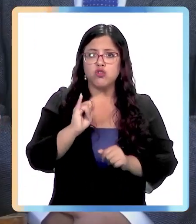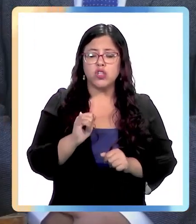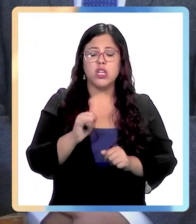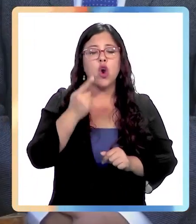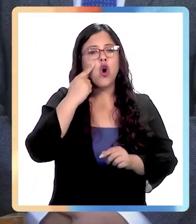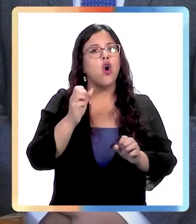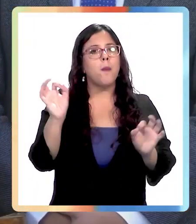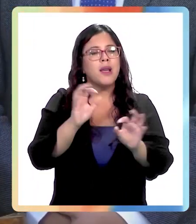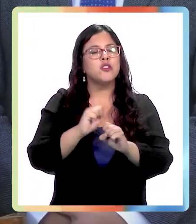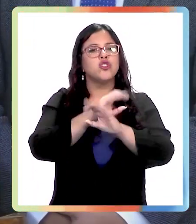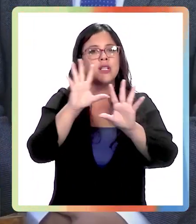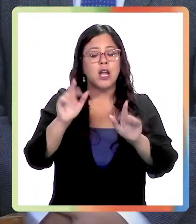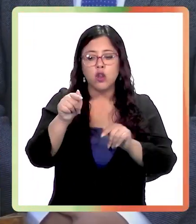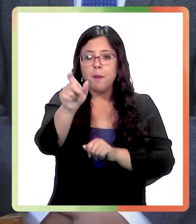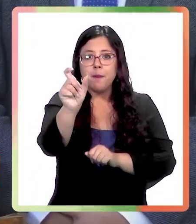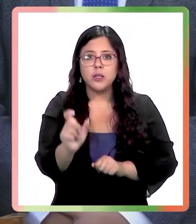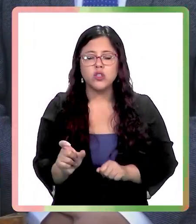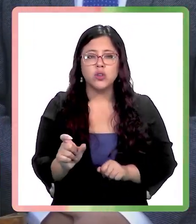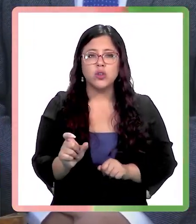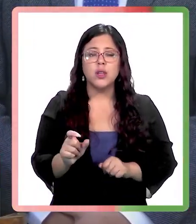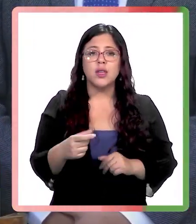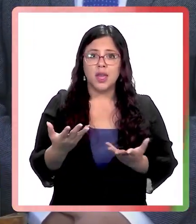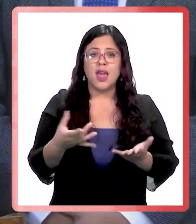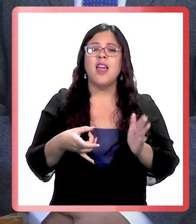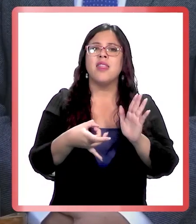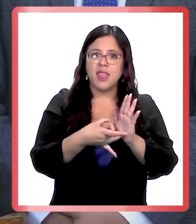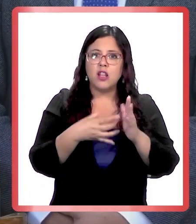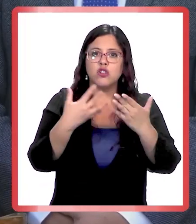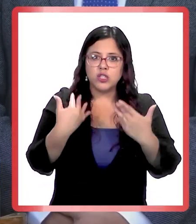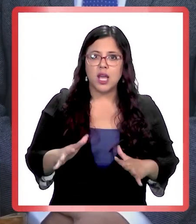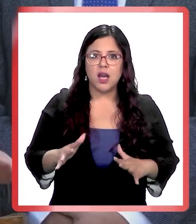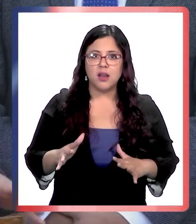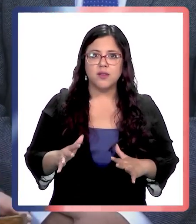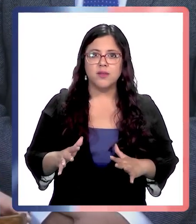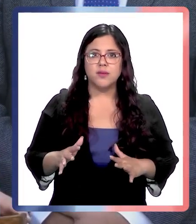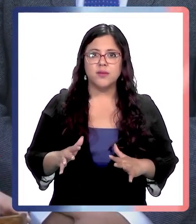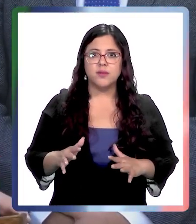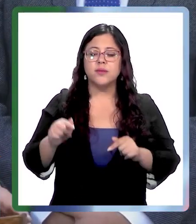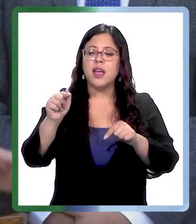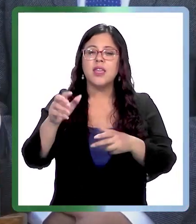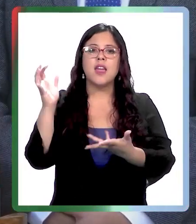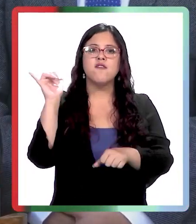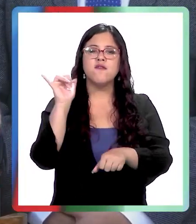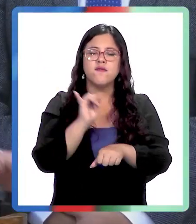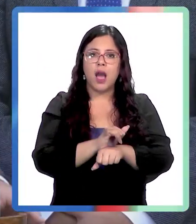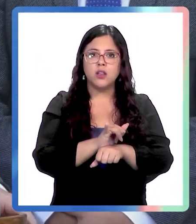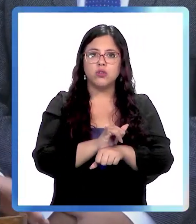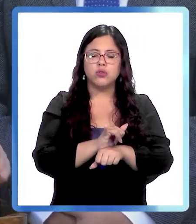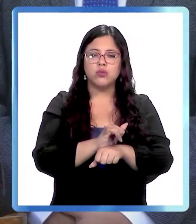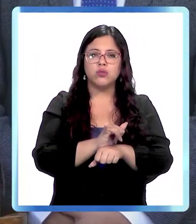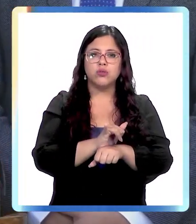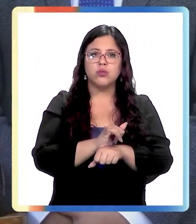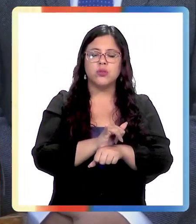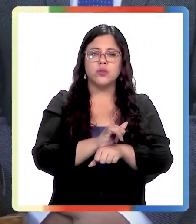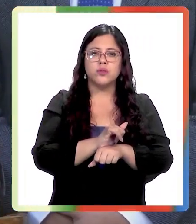delito. Hay que ser muy claro y muy directo. Esa persona cometió un delito. Falsificó